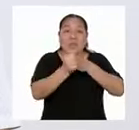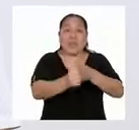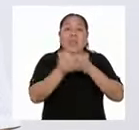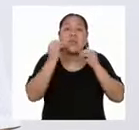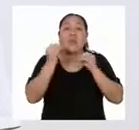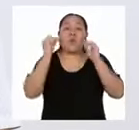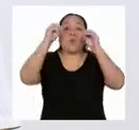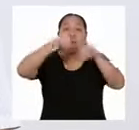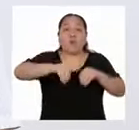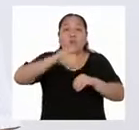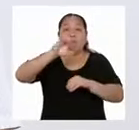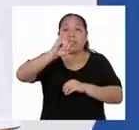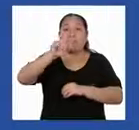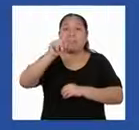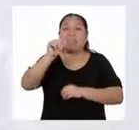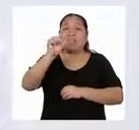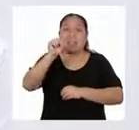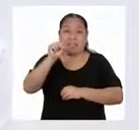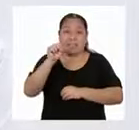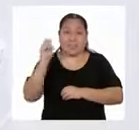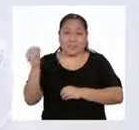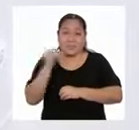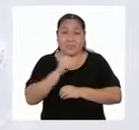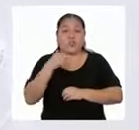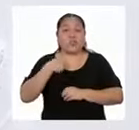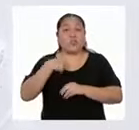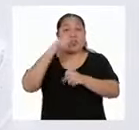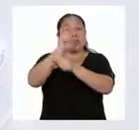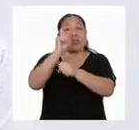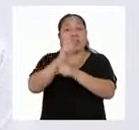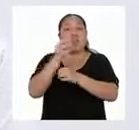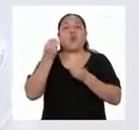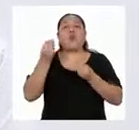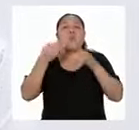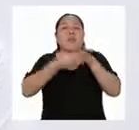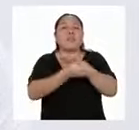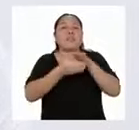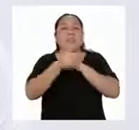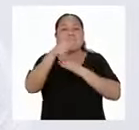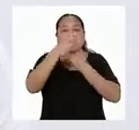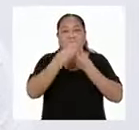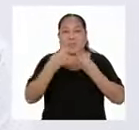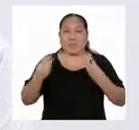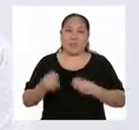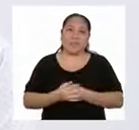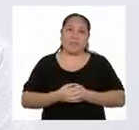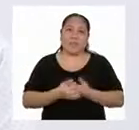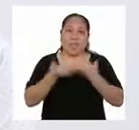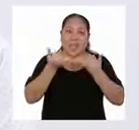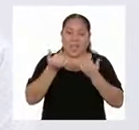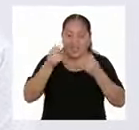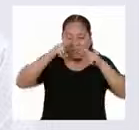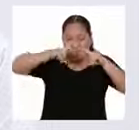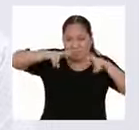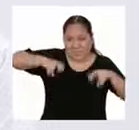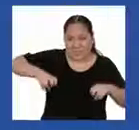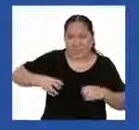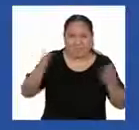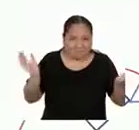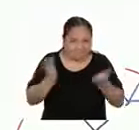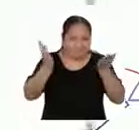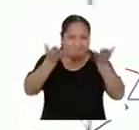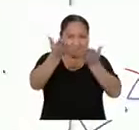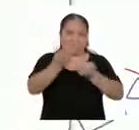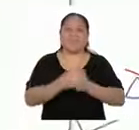fuentes que el Ministerio ha preparado para ti. Te enseñaré cómo acceder a este material. Ahora, a investigar. ¡Mucho